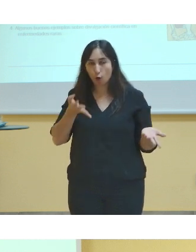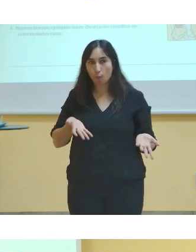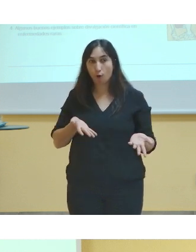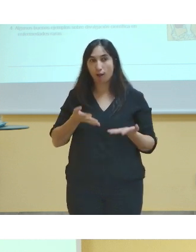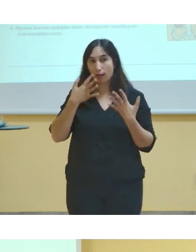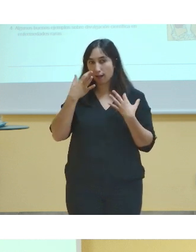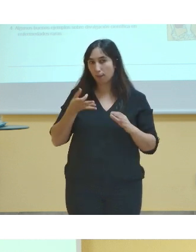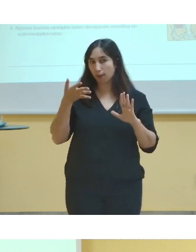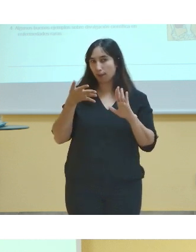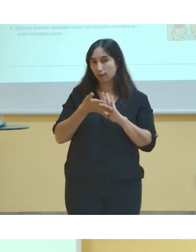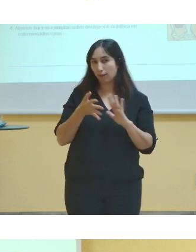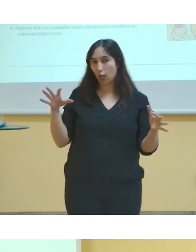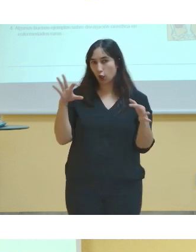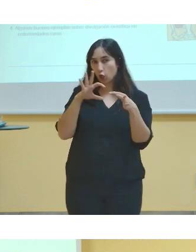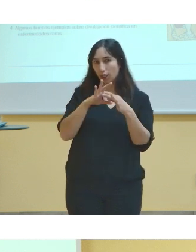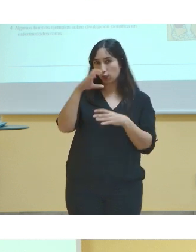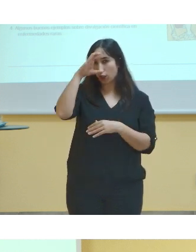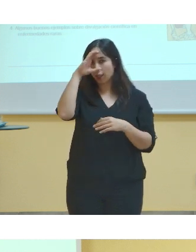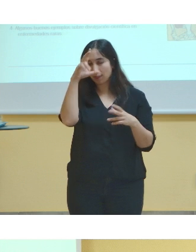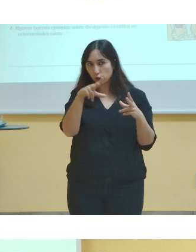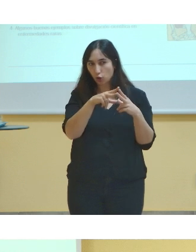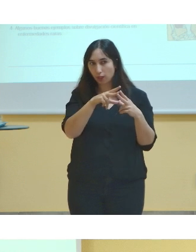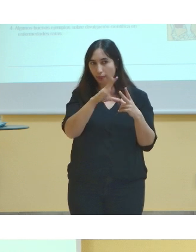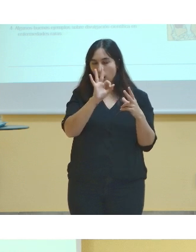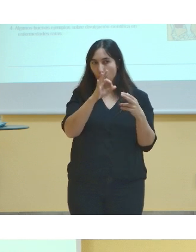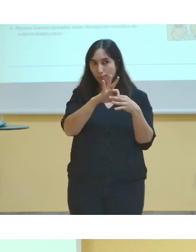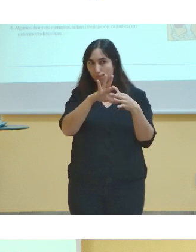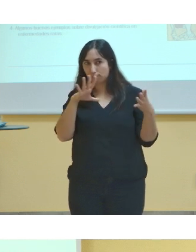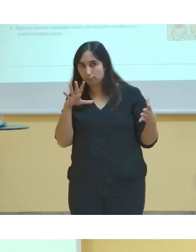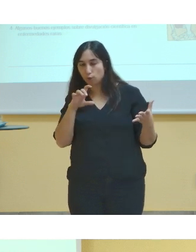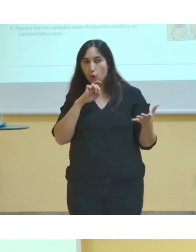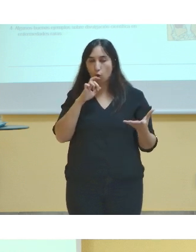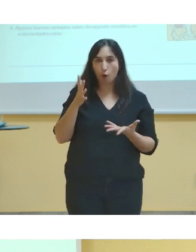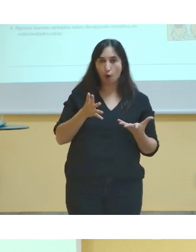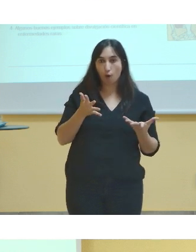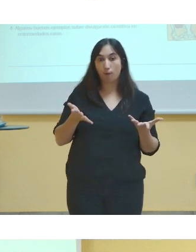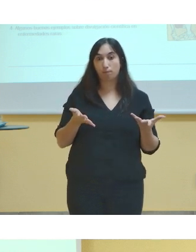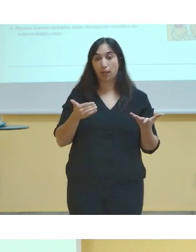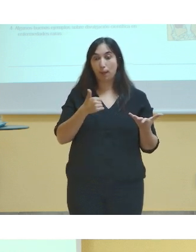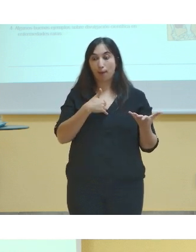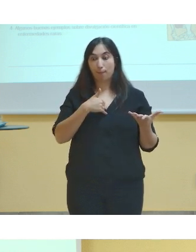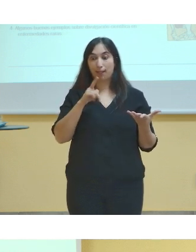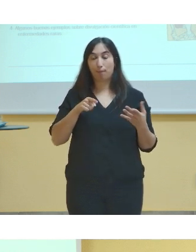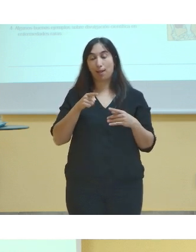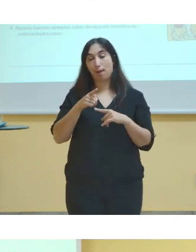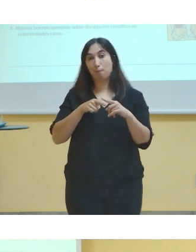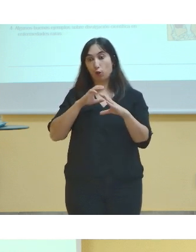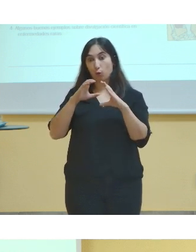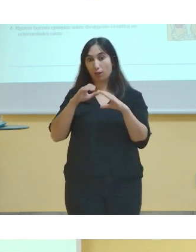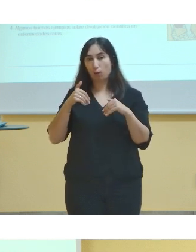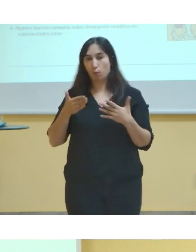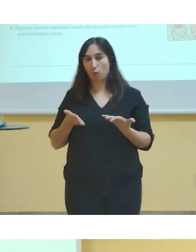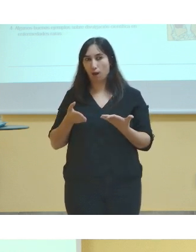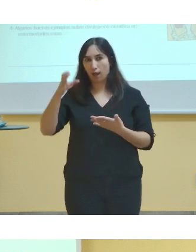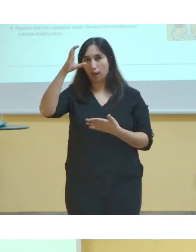¿Hay realmente una conexión entre ciencia y sociedad o son dos mundos que circulan en paralelo? El papel de los medios de comunicación, el